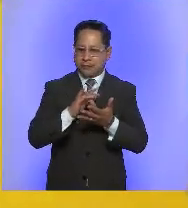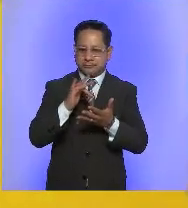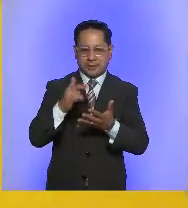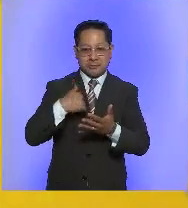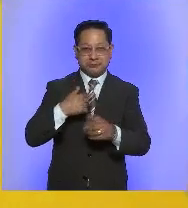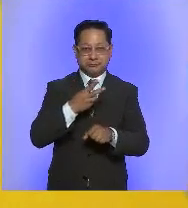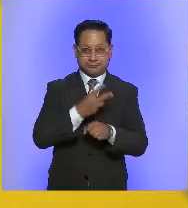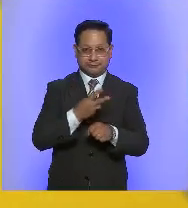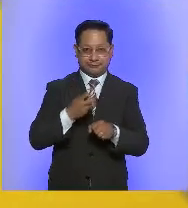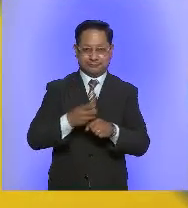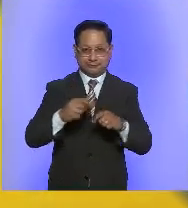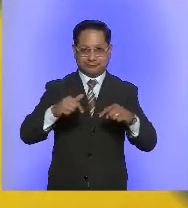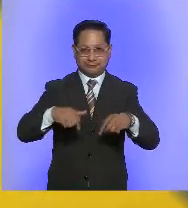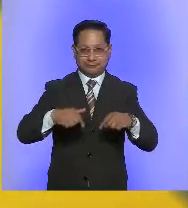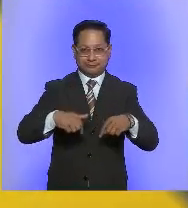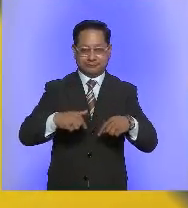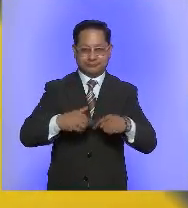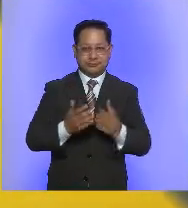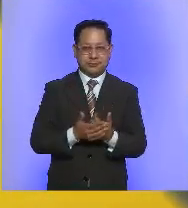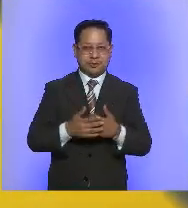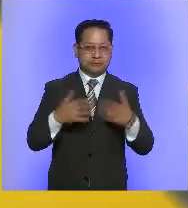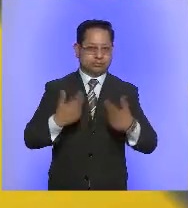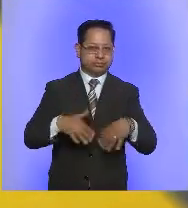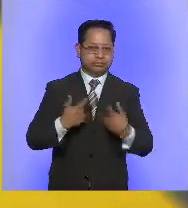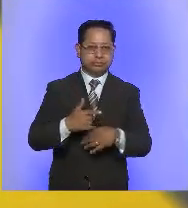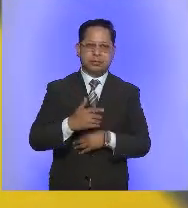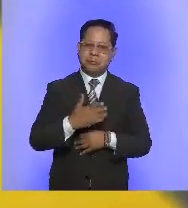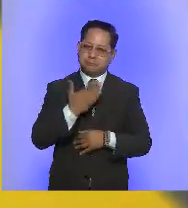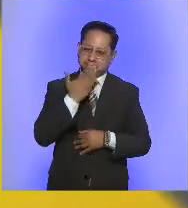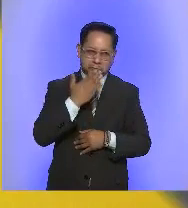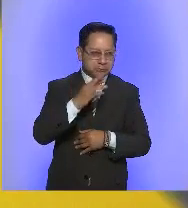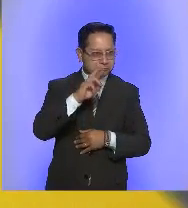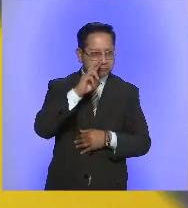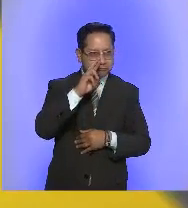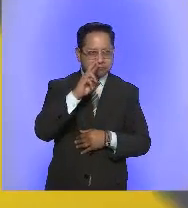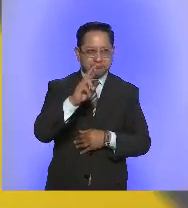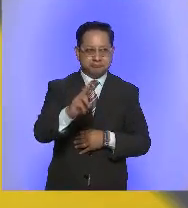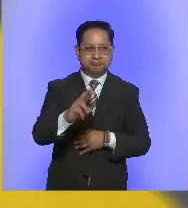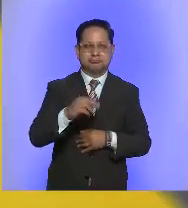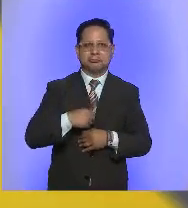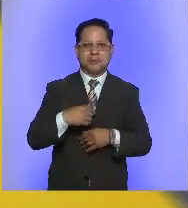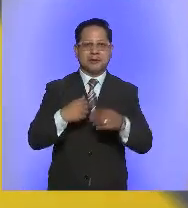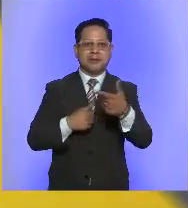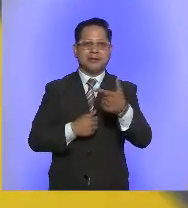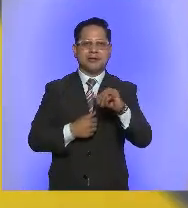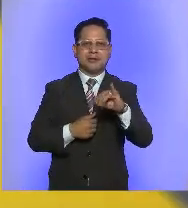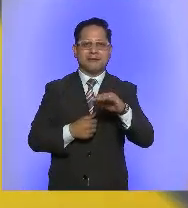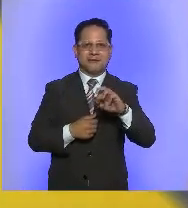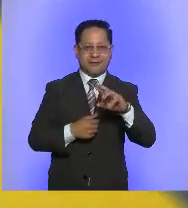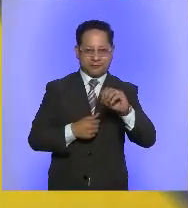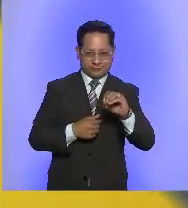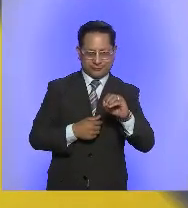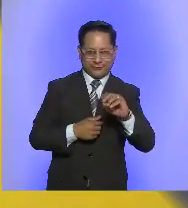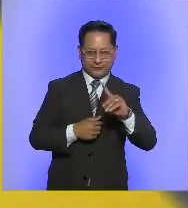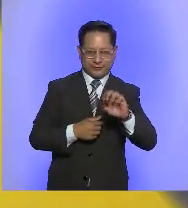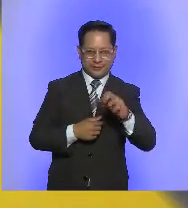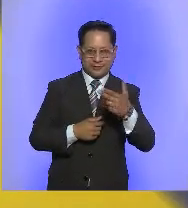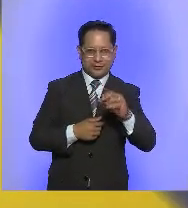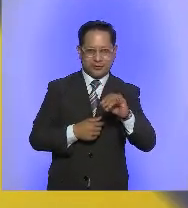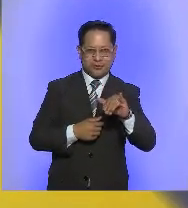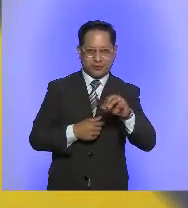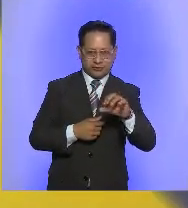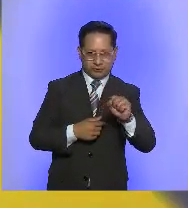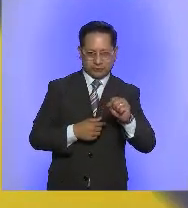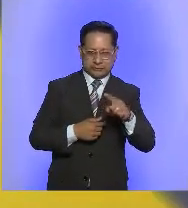manera cordial el doctor Gilberto de Hoyos, titular de la Fiscalía Especializada de Delitos Electorales en Nuevo León, y